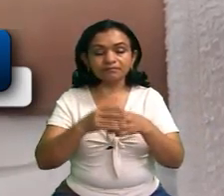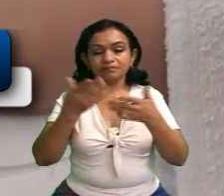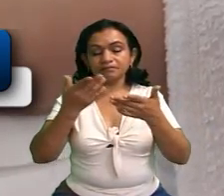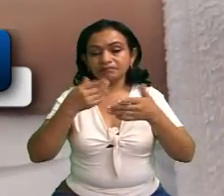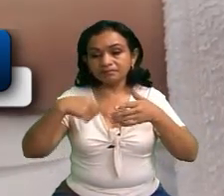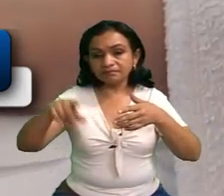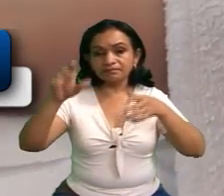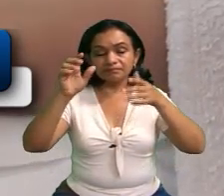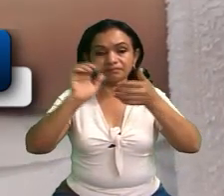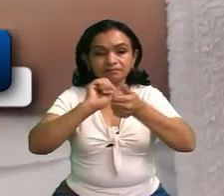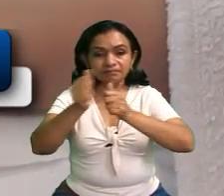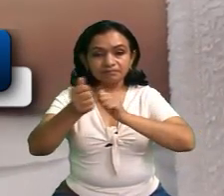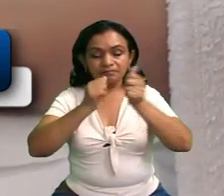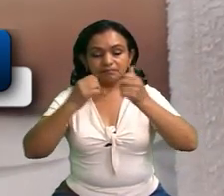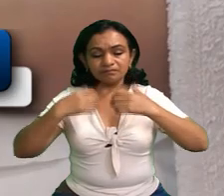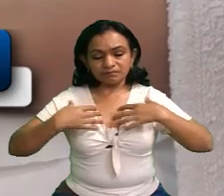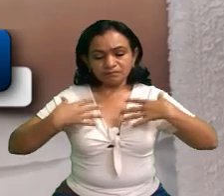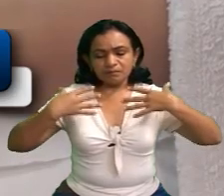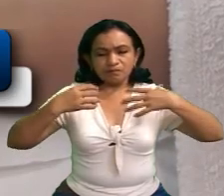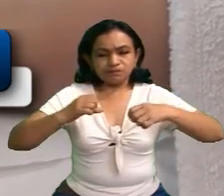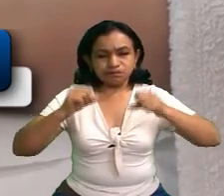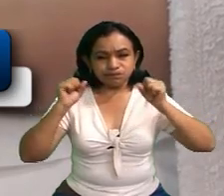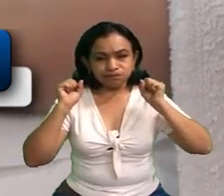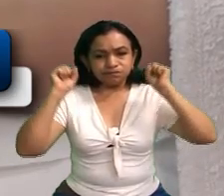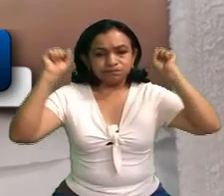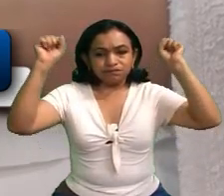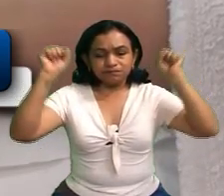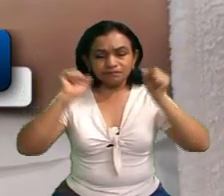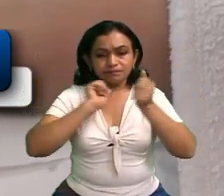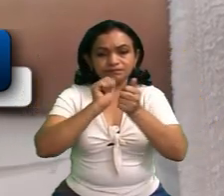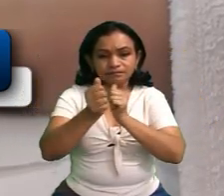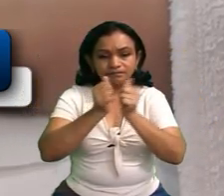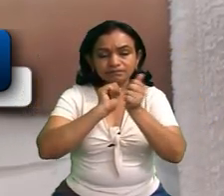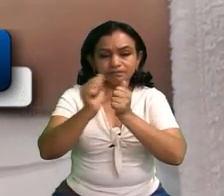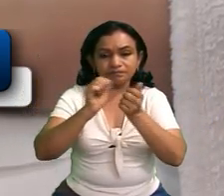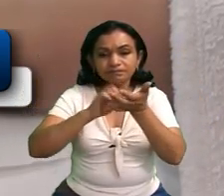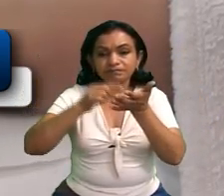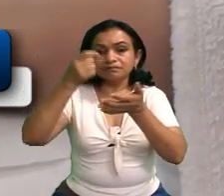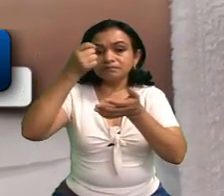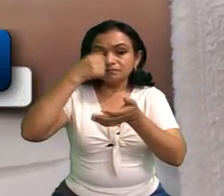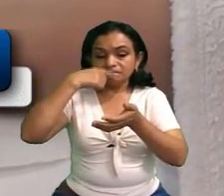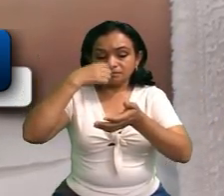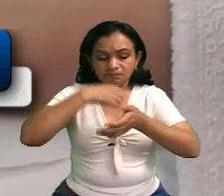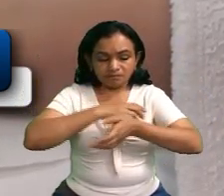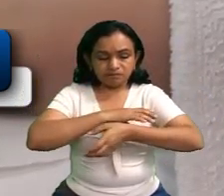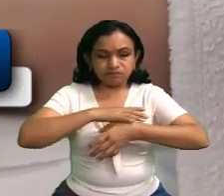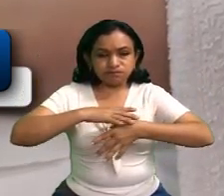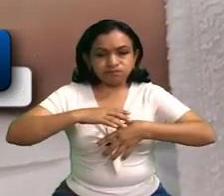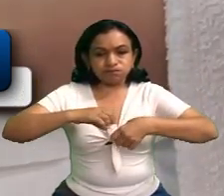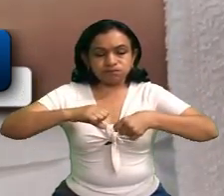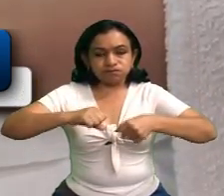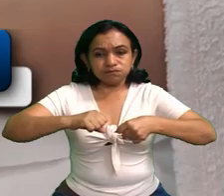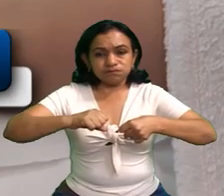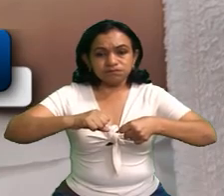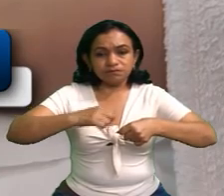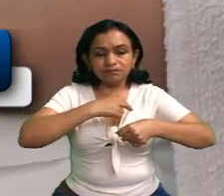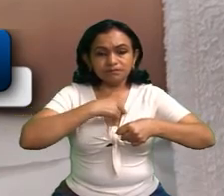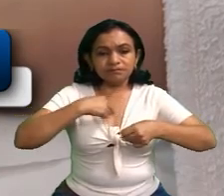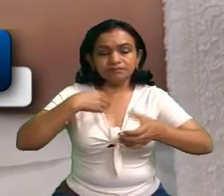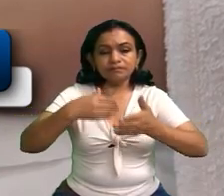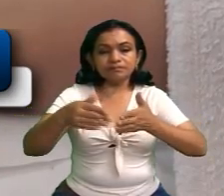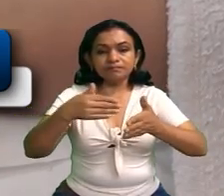gimnasio y quieren sacar masa muscular y que comienzan a tomar ciertos productos para que esto se les haga más